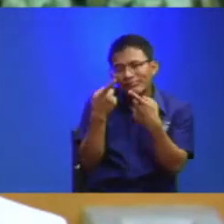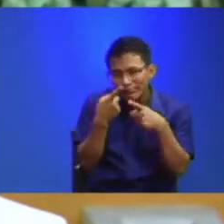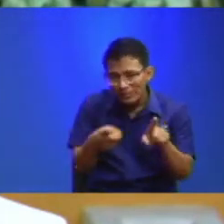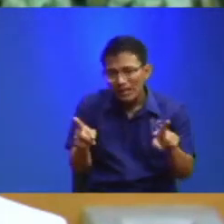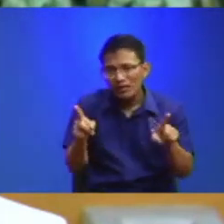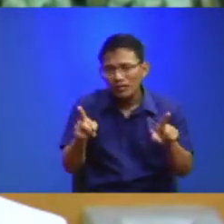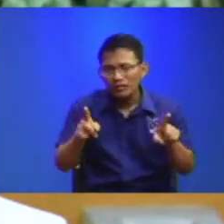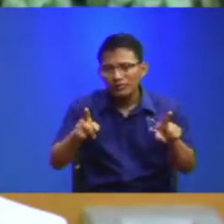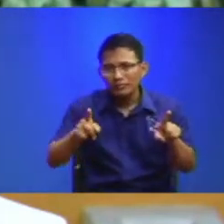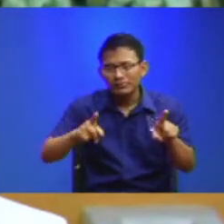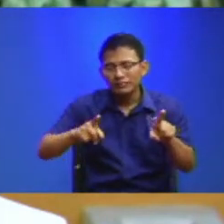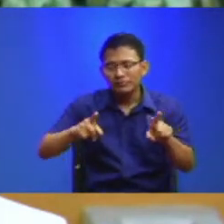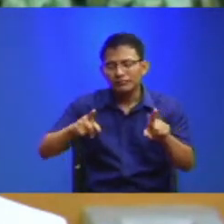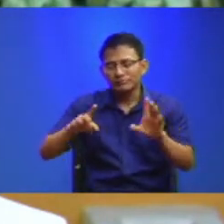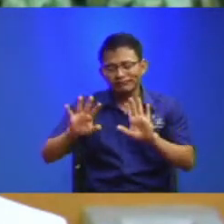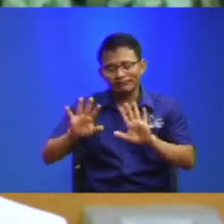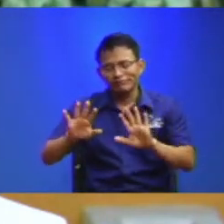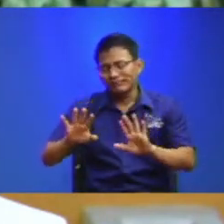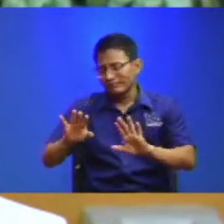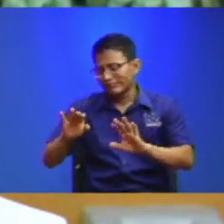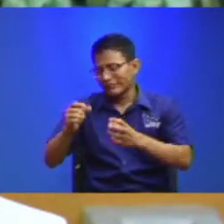hecho de hacer un ídolo